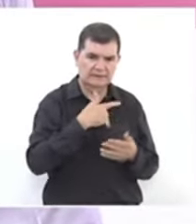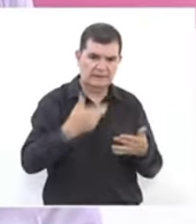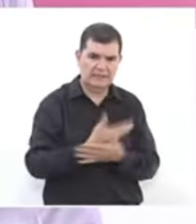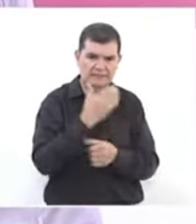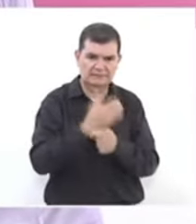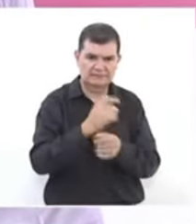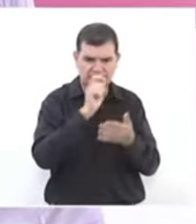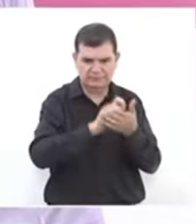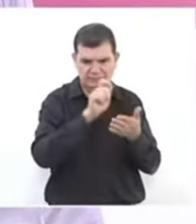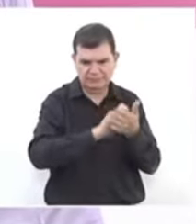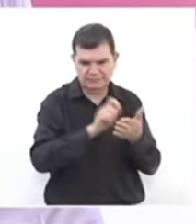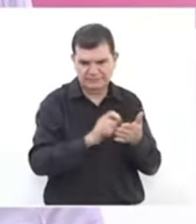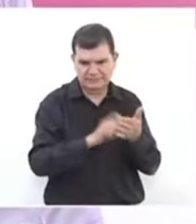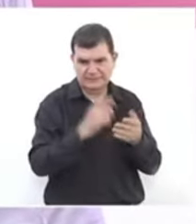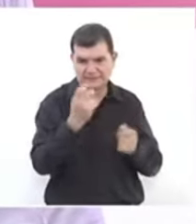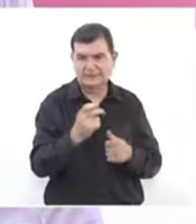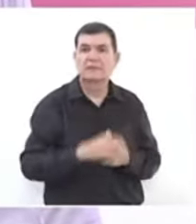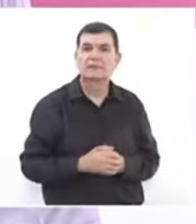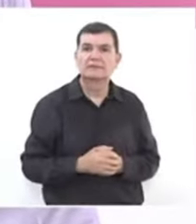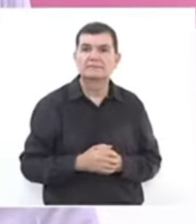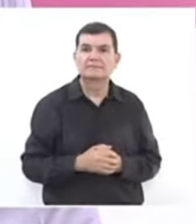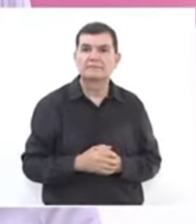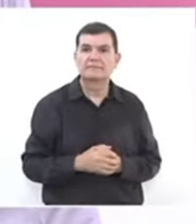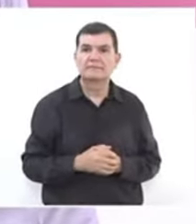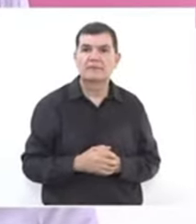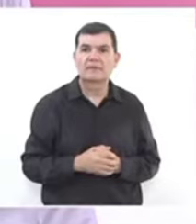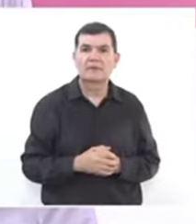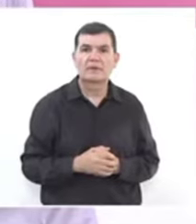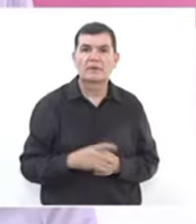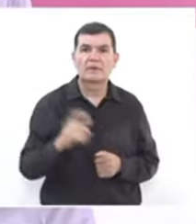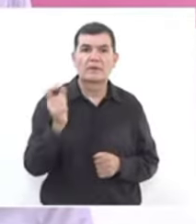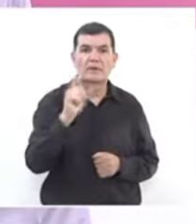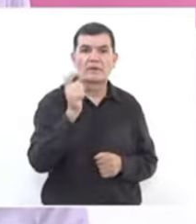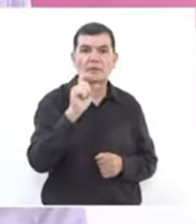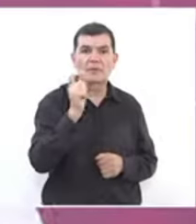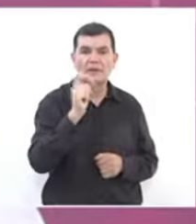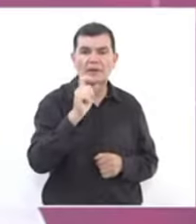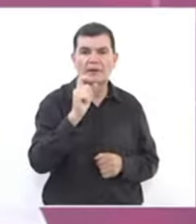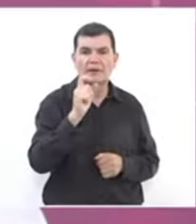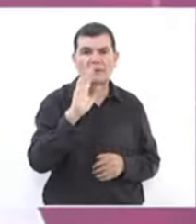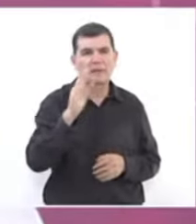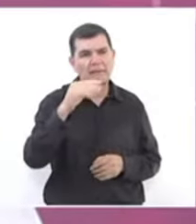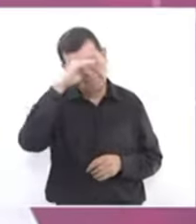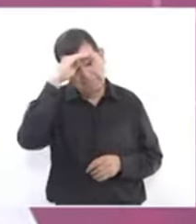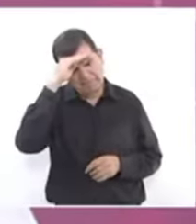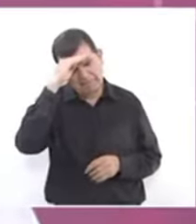Es correcto. Cuando cuídense. Adiós. Ya se pensaba que la causa estaba perdida porque también...